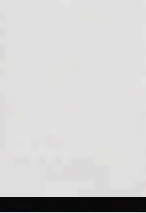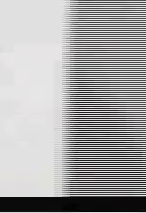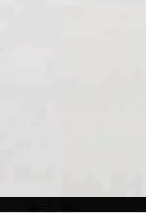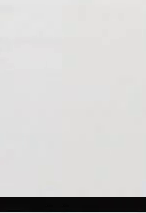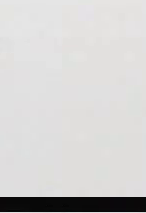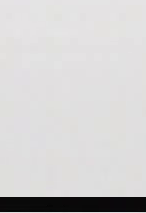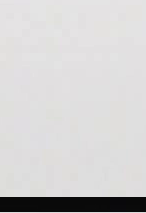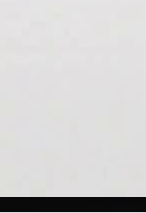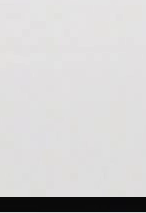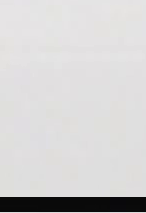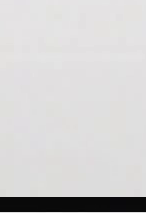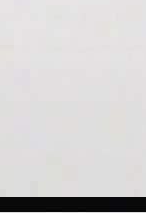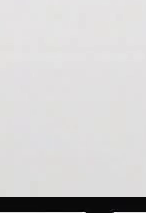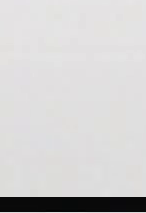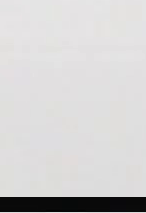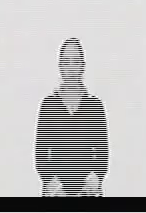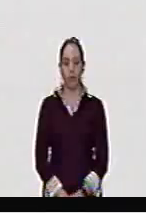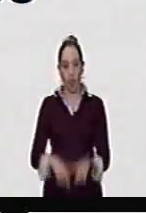Gobierno del Estado.